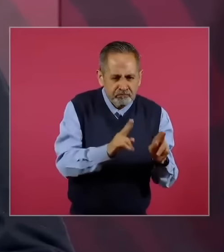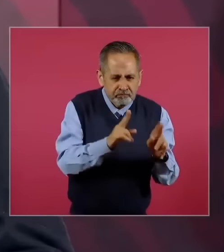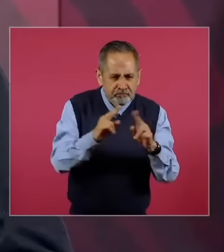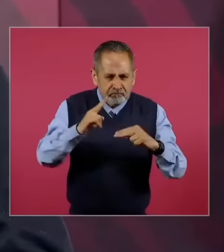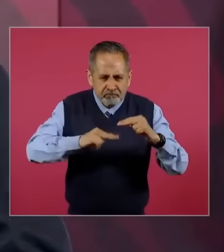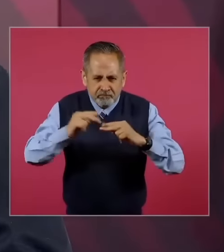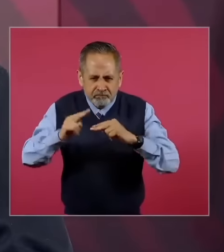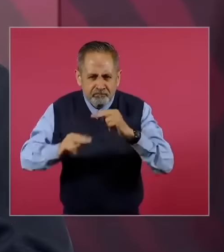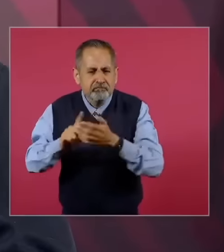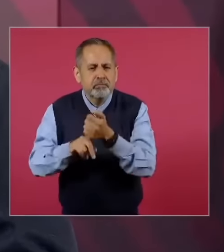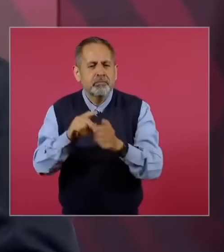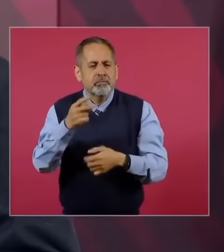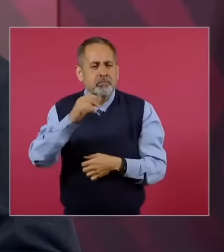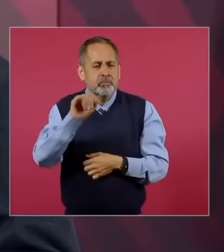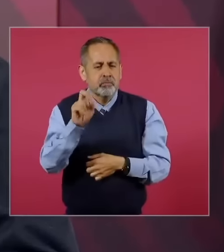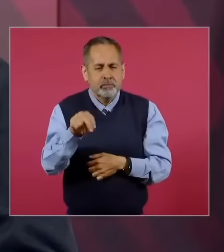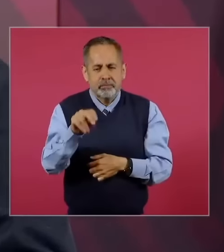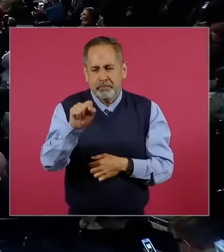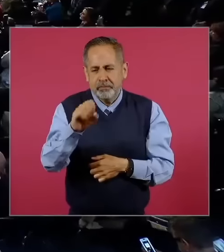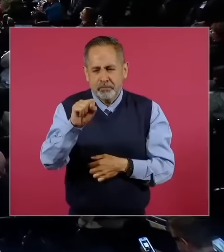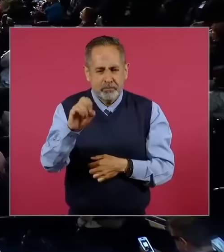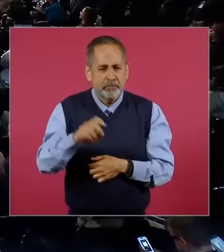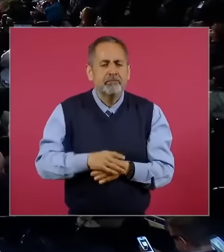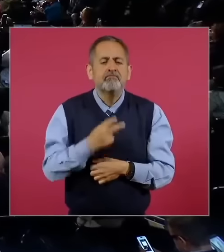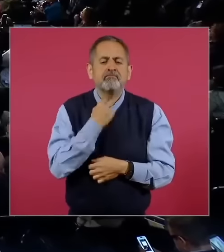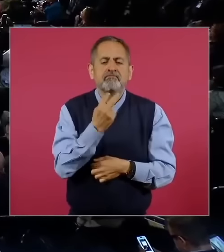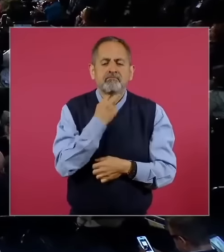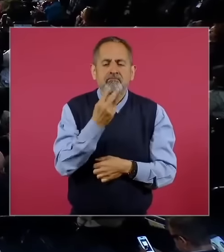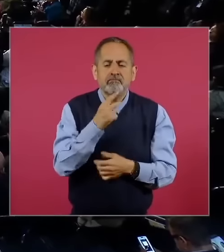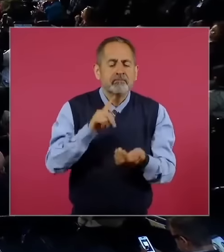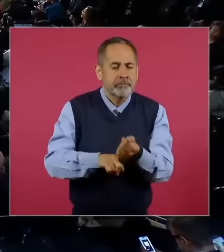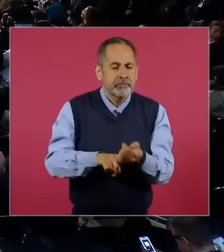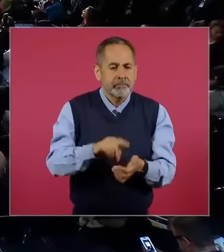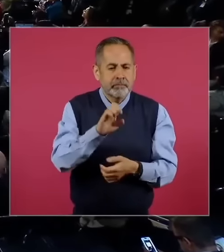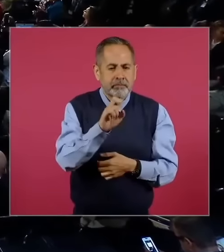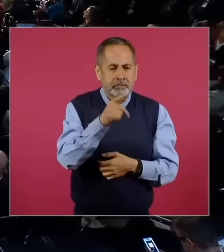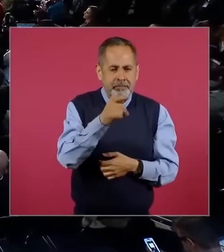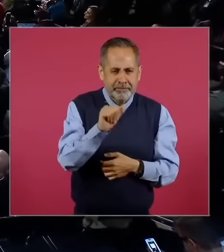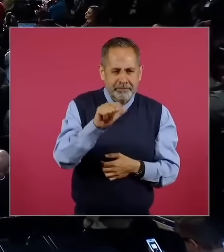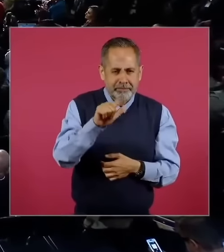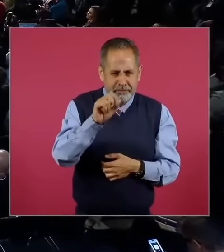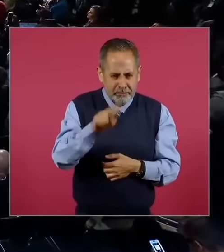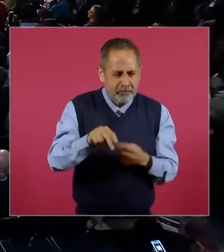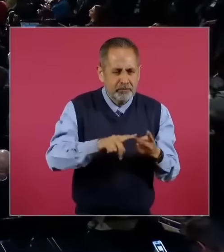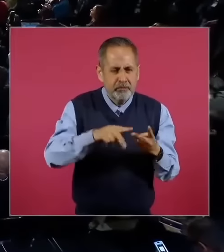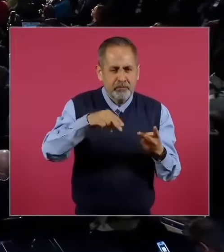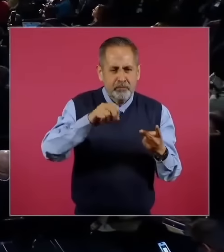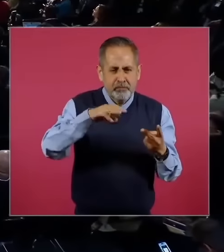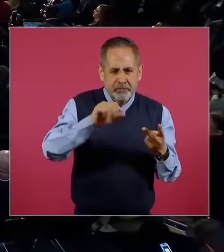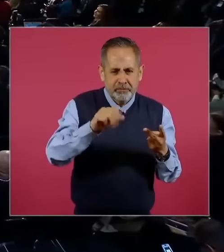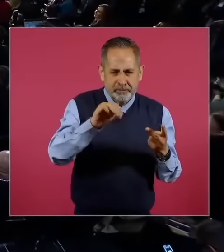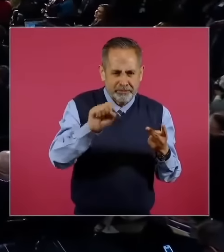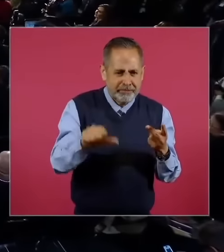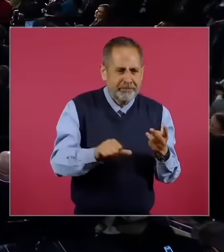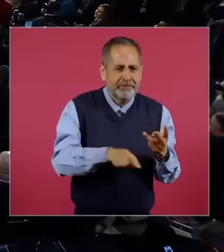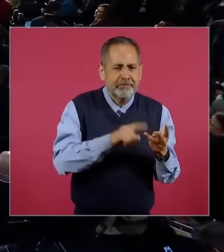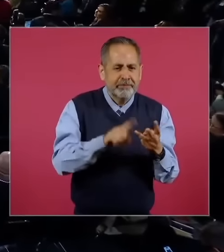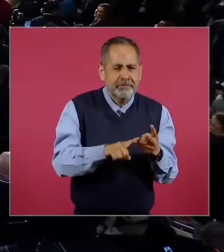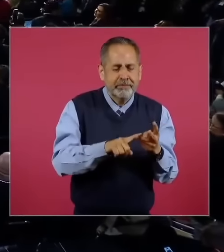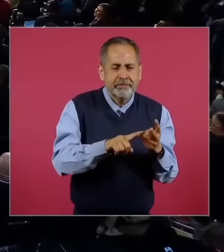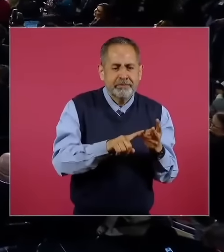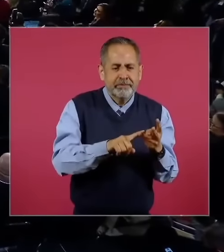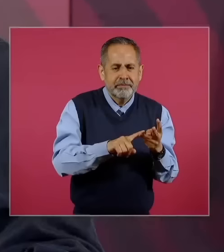Sosa. En las voces está Eugenia León, Mónica Mesa,